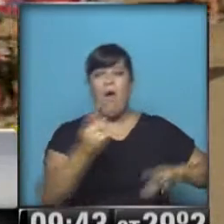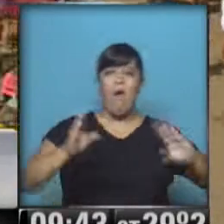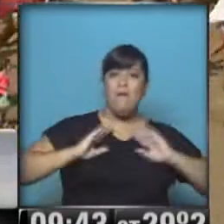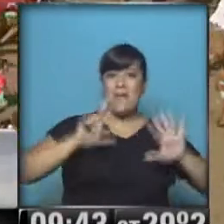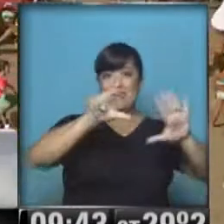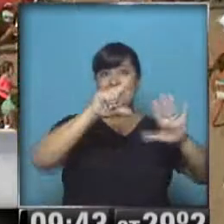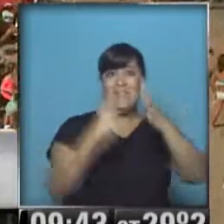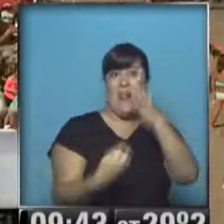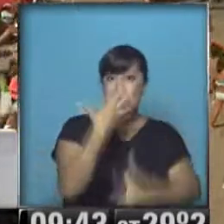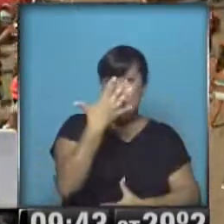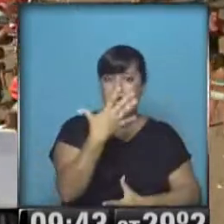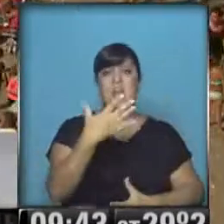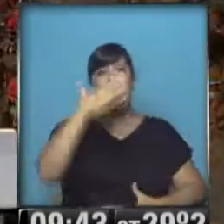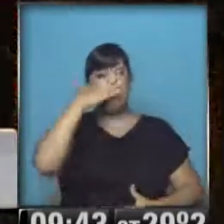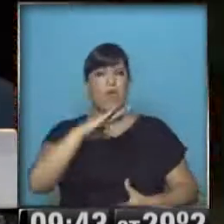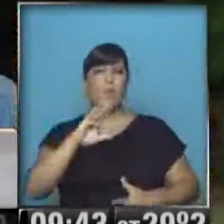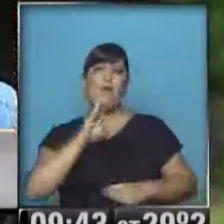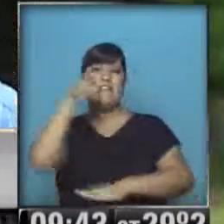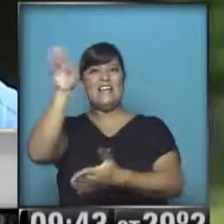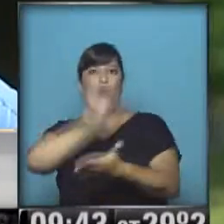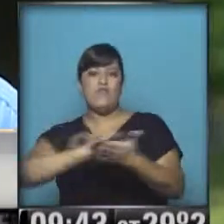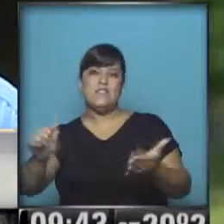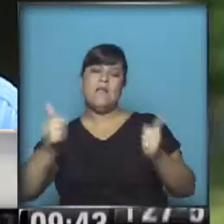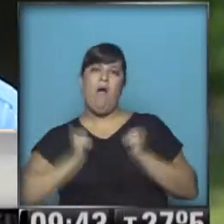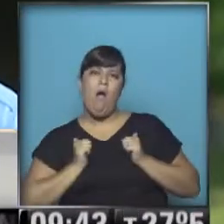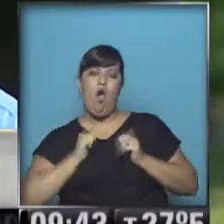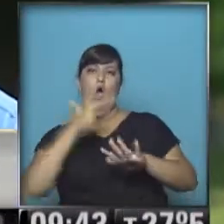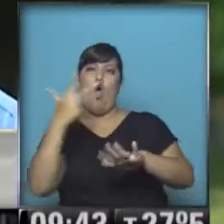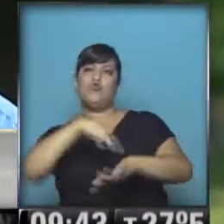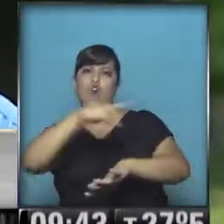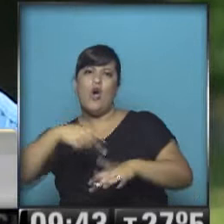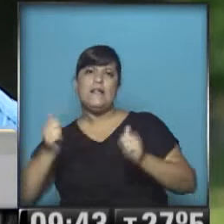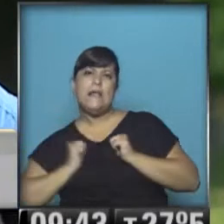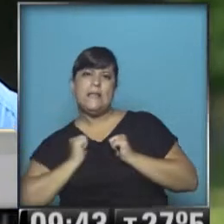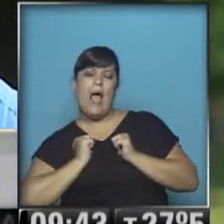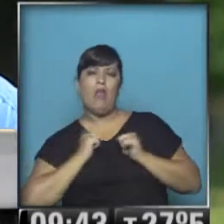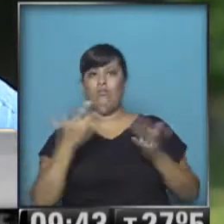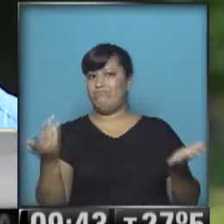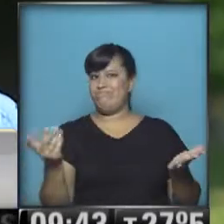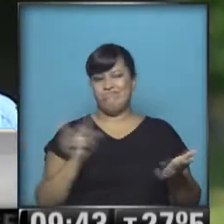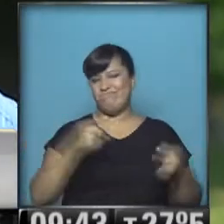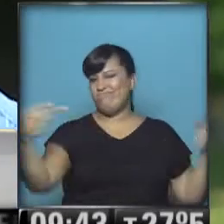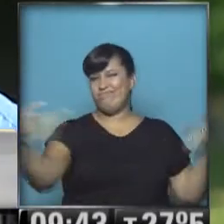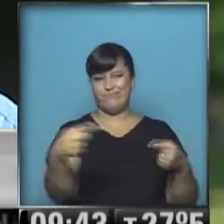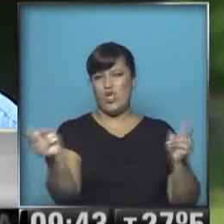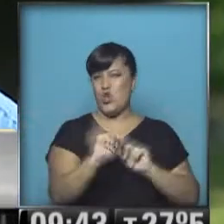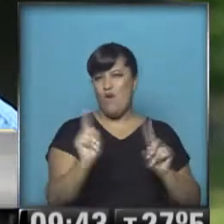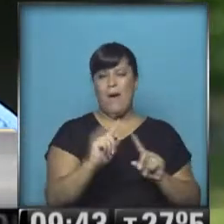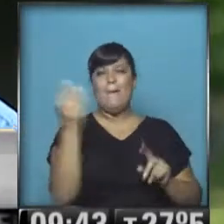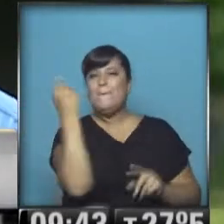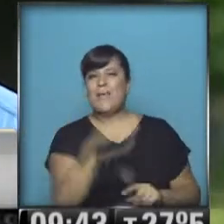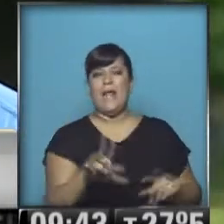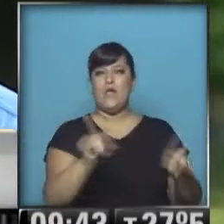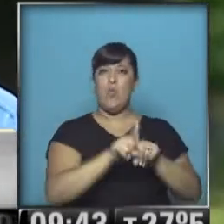a las 7 de la mañana y después entrar a la oficina y estar 8 horas sentados. Es decir, eso no. Se pierde toda